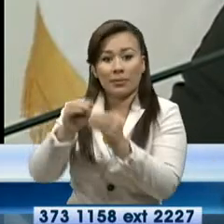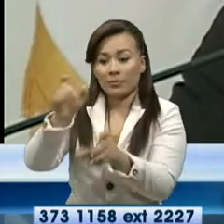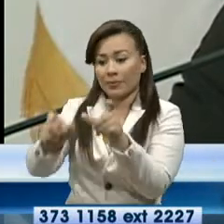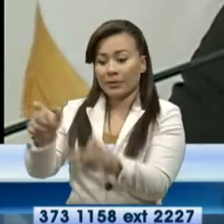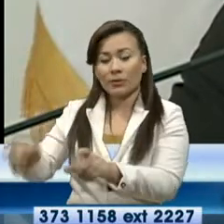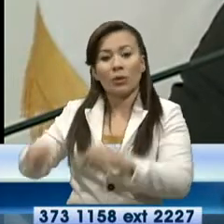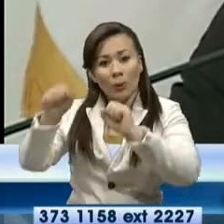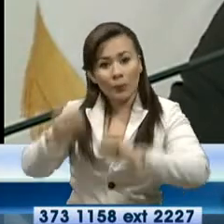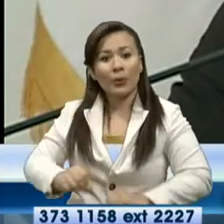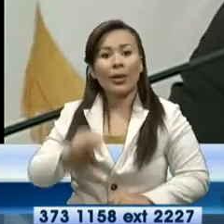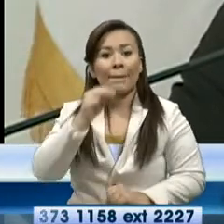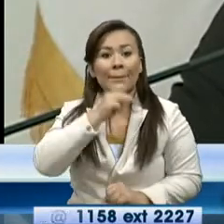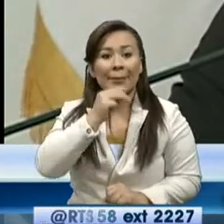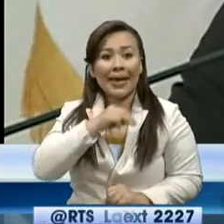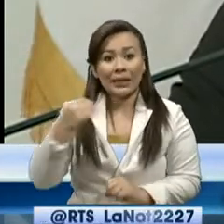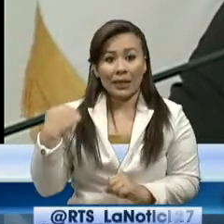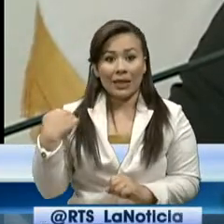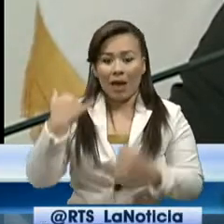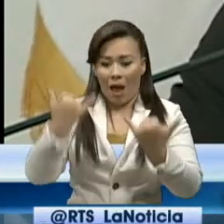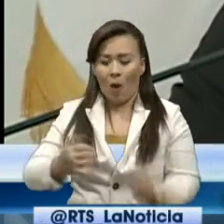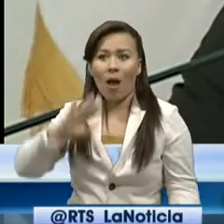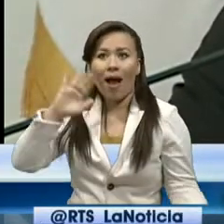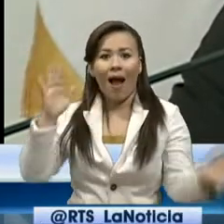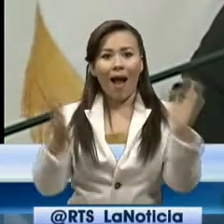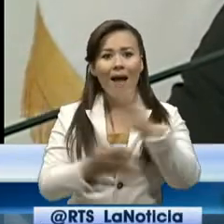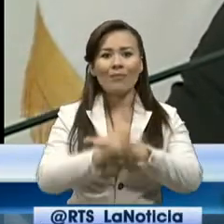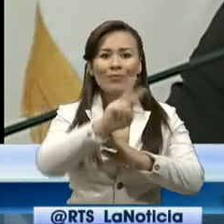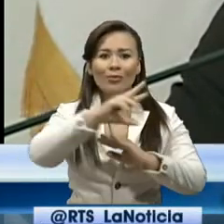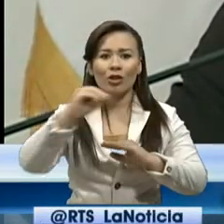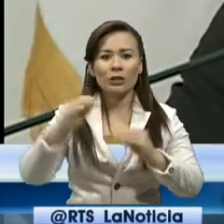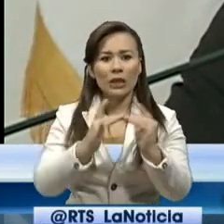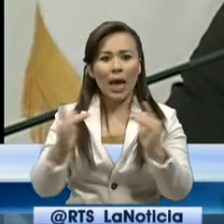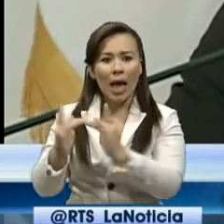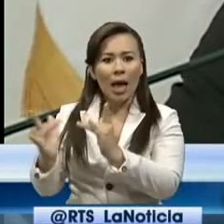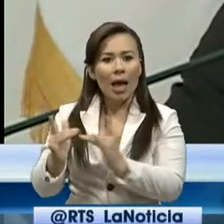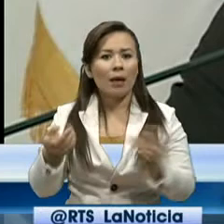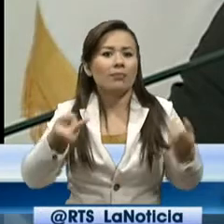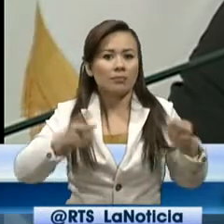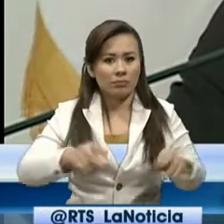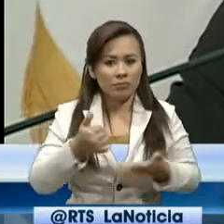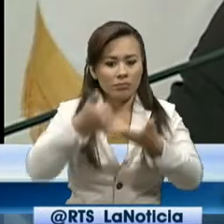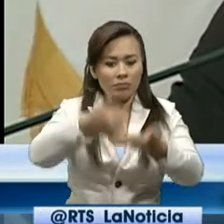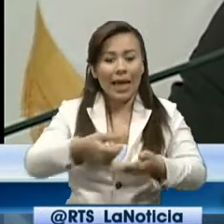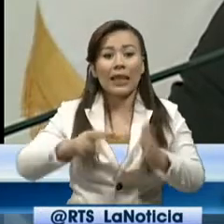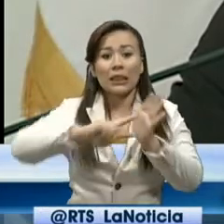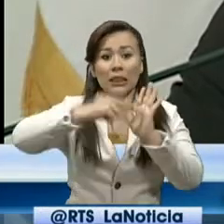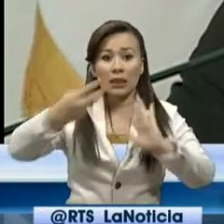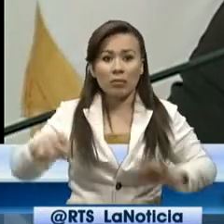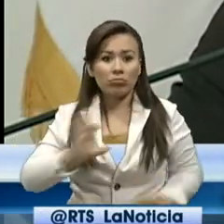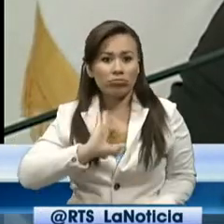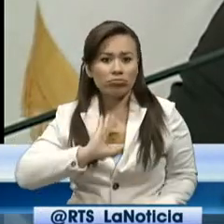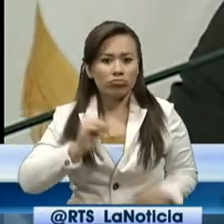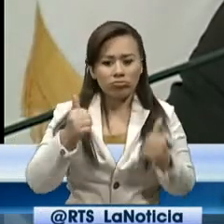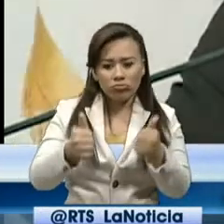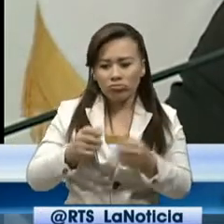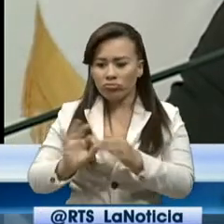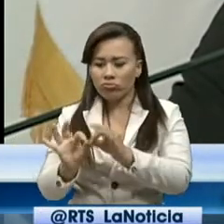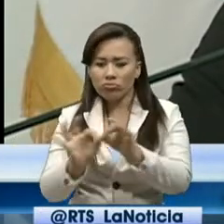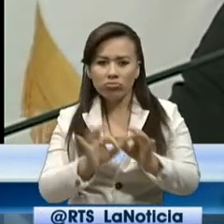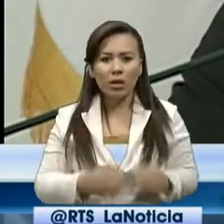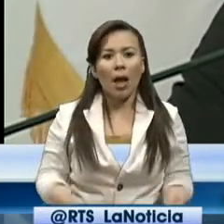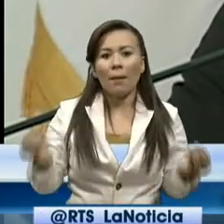ahora Manta cuente con un hospital de 200 camas, que ahora cuente con tecnología de punta,